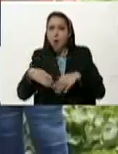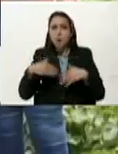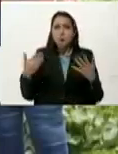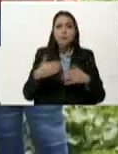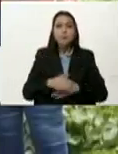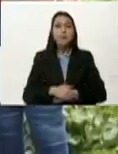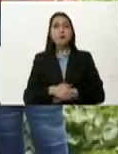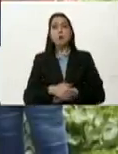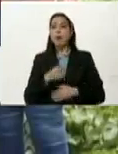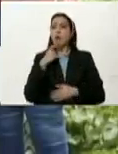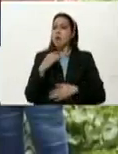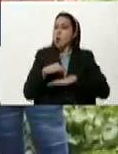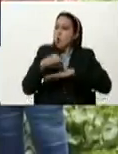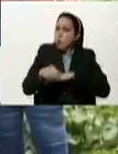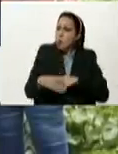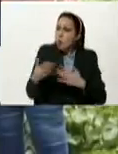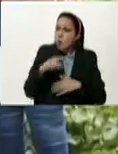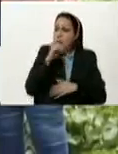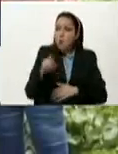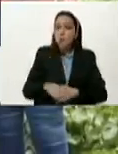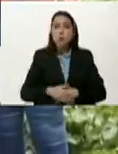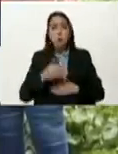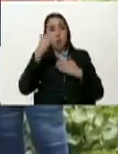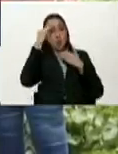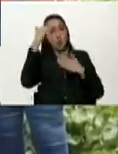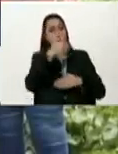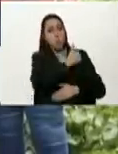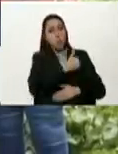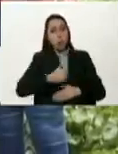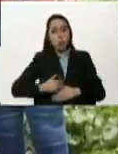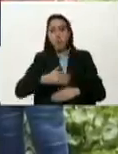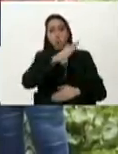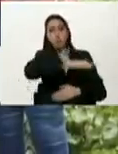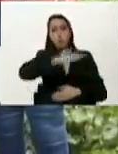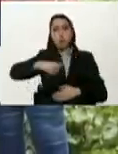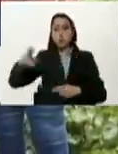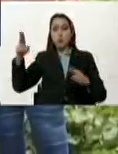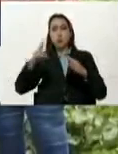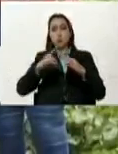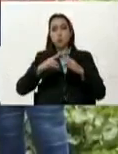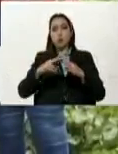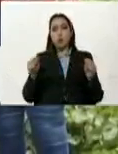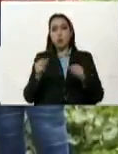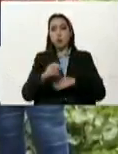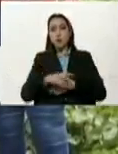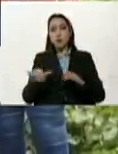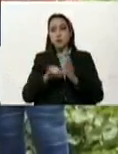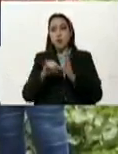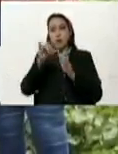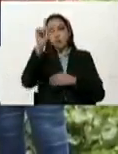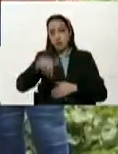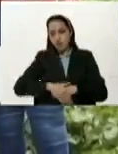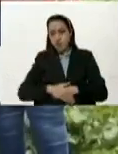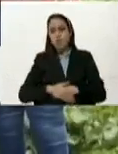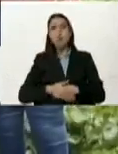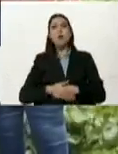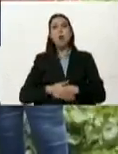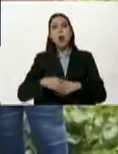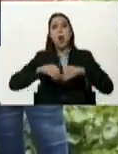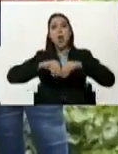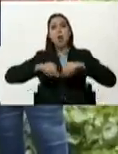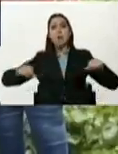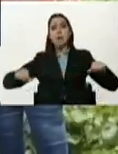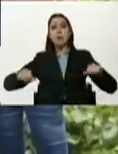que nos puede decir el municipio saludos presidentes de los páramos andinos de los páramos del táchira del desde la tierra